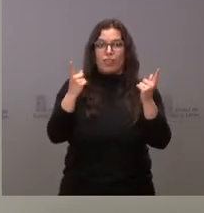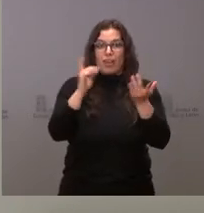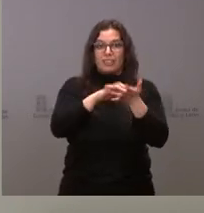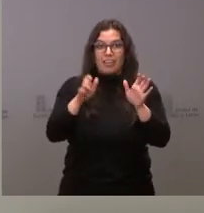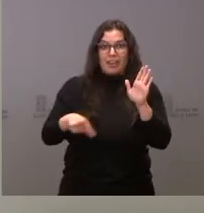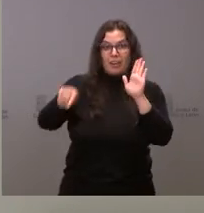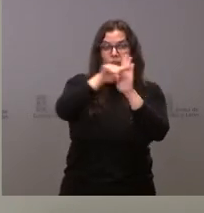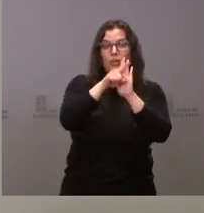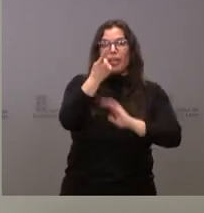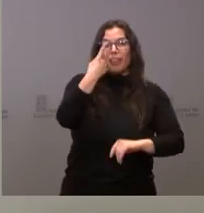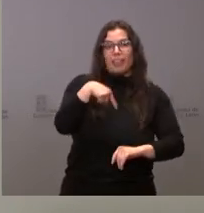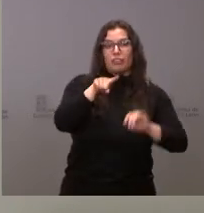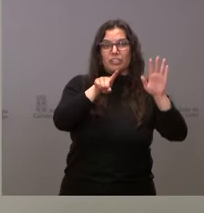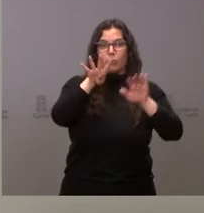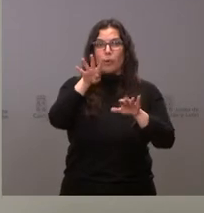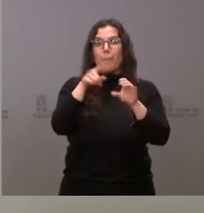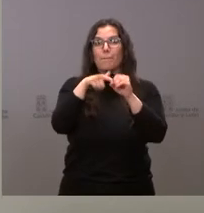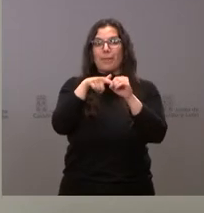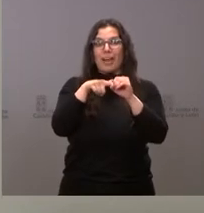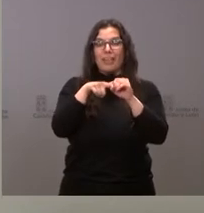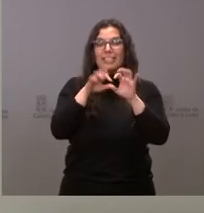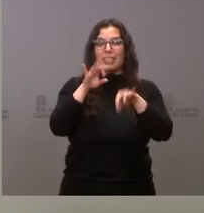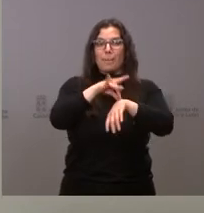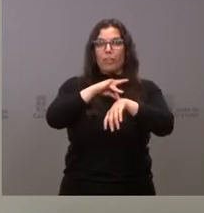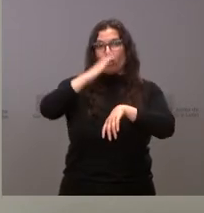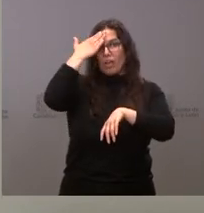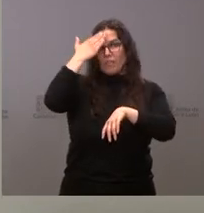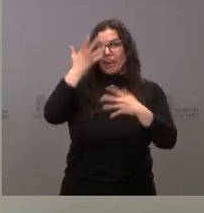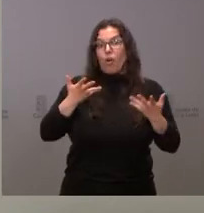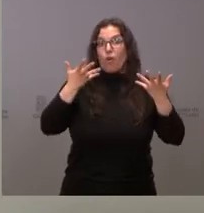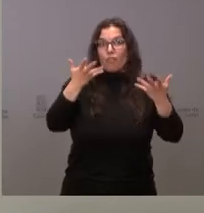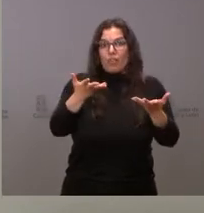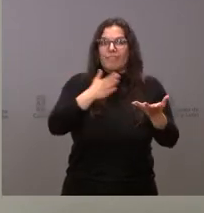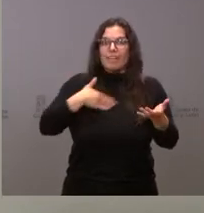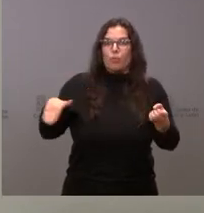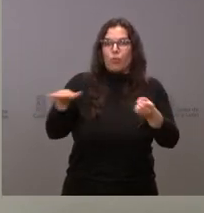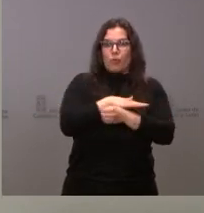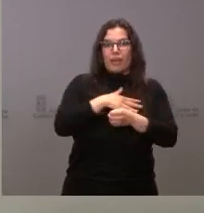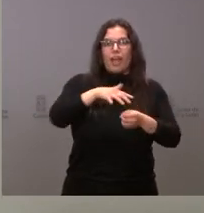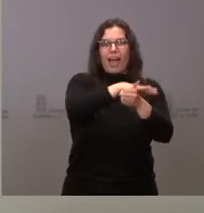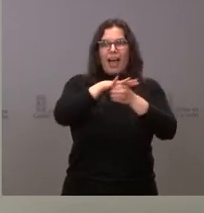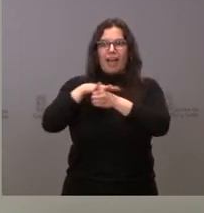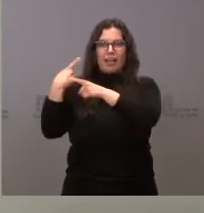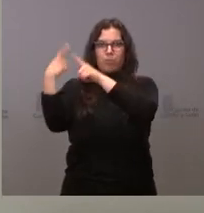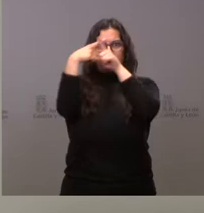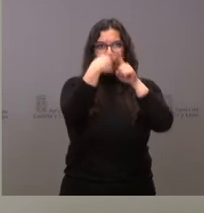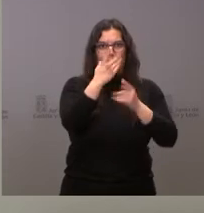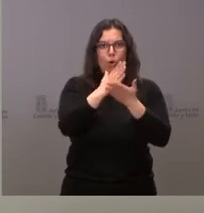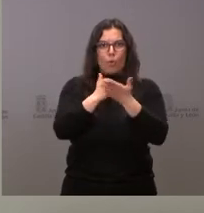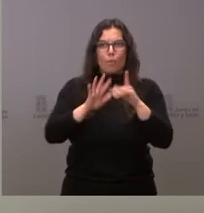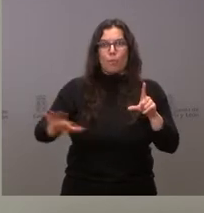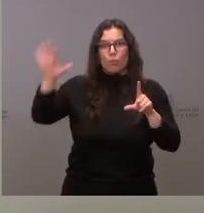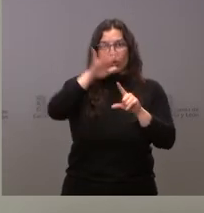autónoma 169 plazas de médico de familia que queremos cubrir en distintas zonas de nuestra comunidad autónoma por tanto estamos